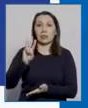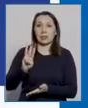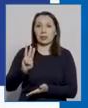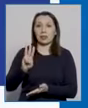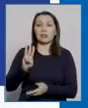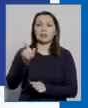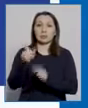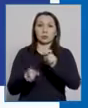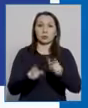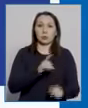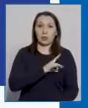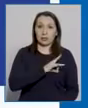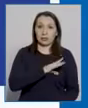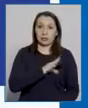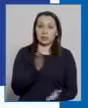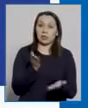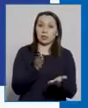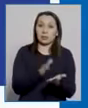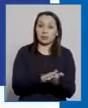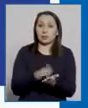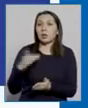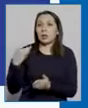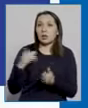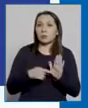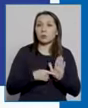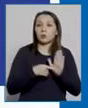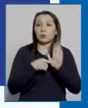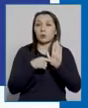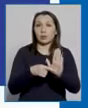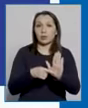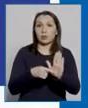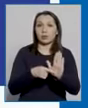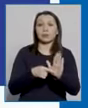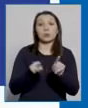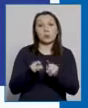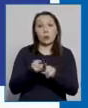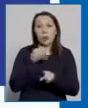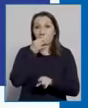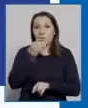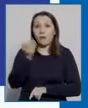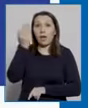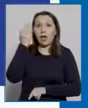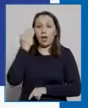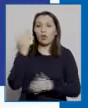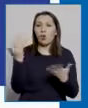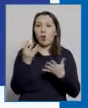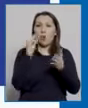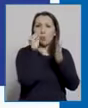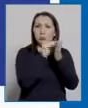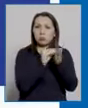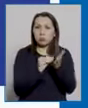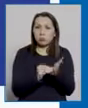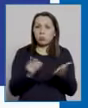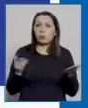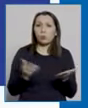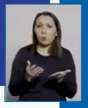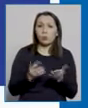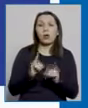3.383 en nuestro país. Es importante destacar que, como hemos dicho, el criterio que estamos aplicando